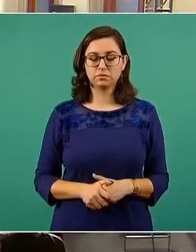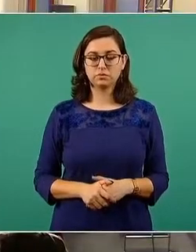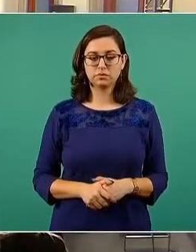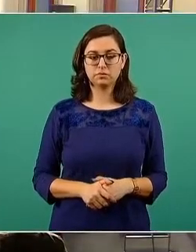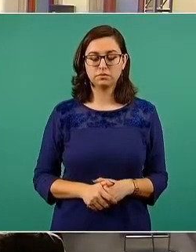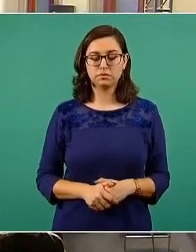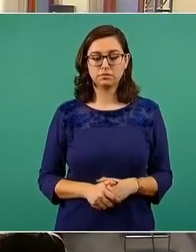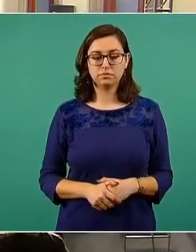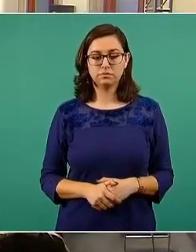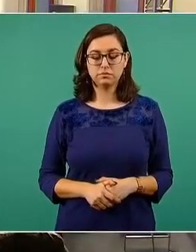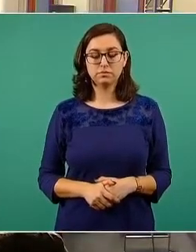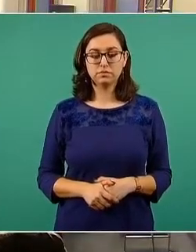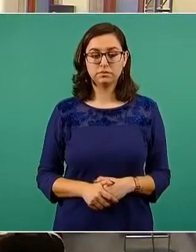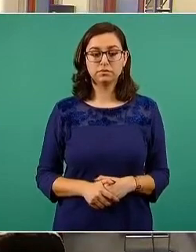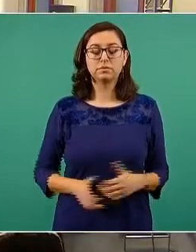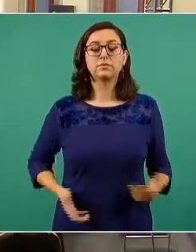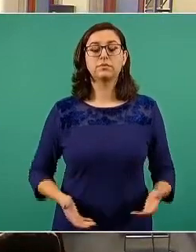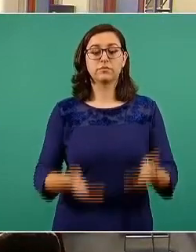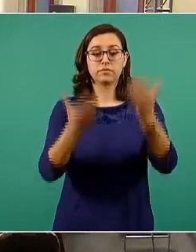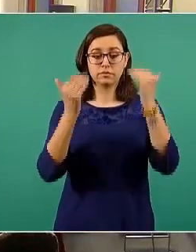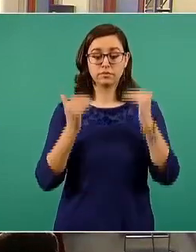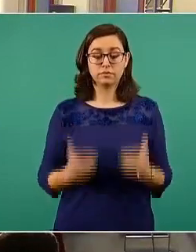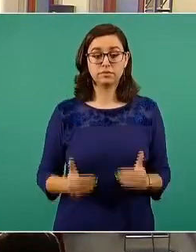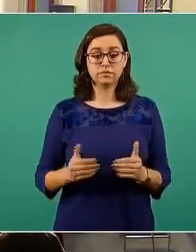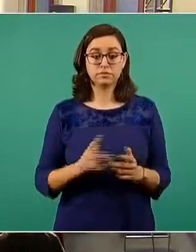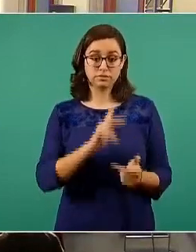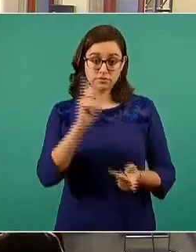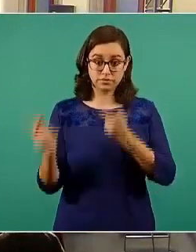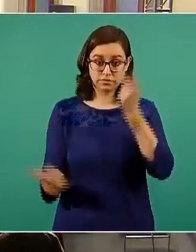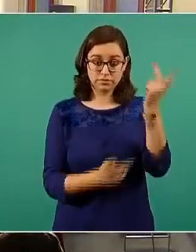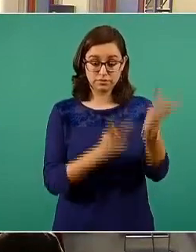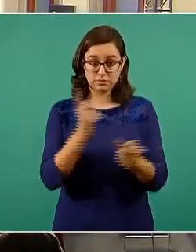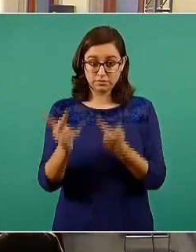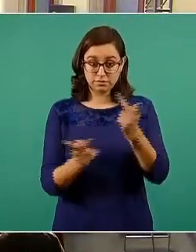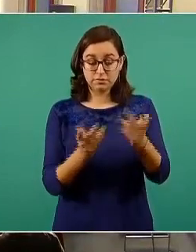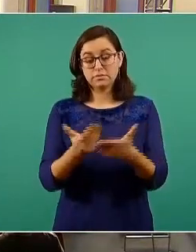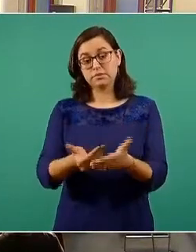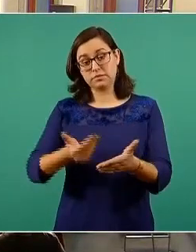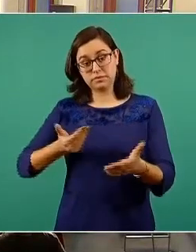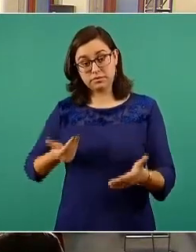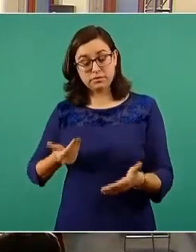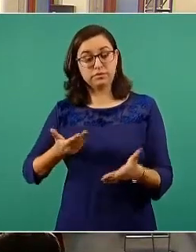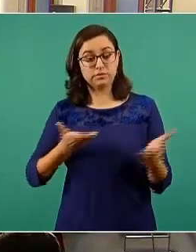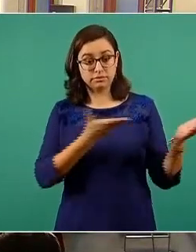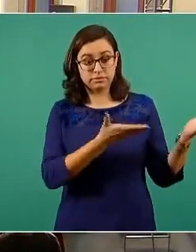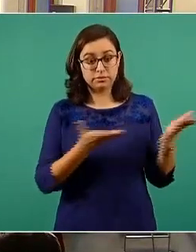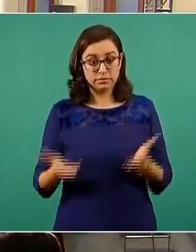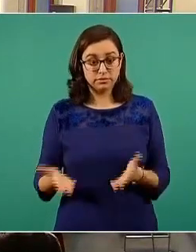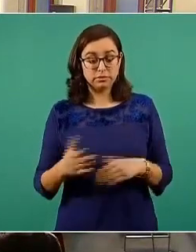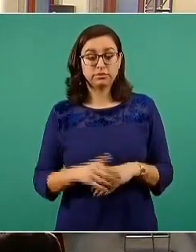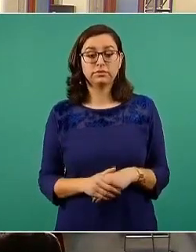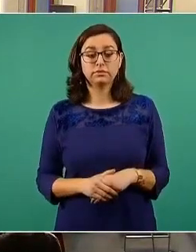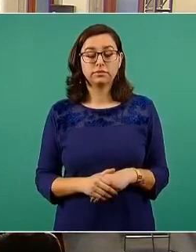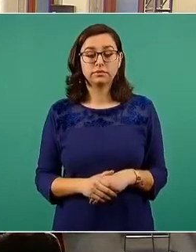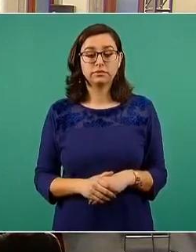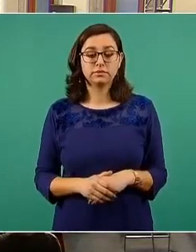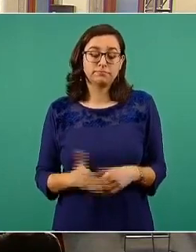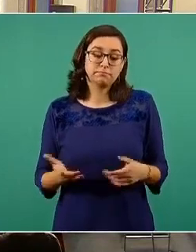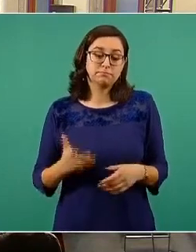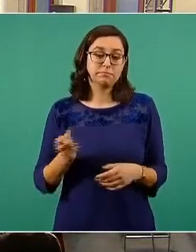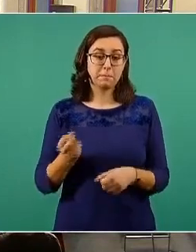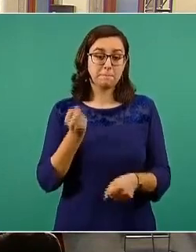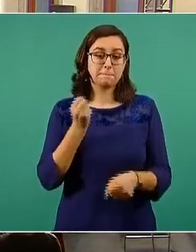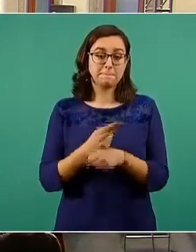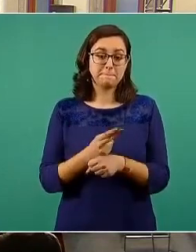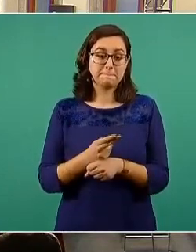preguntas frecuentes. Vamos ahora, antes de pasar a las preguntas y comentarios, me gustaría que tuviéramos el privilegio